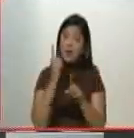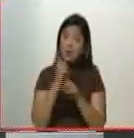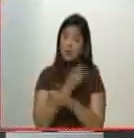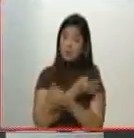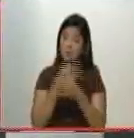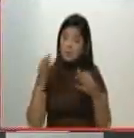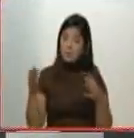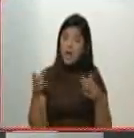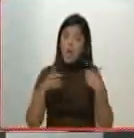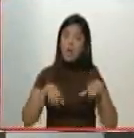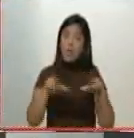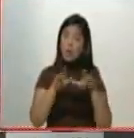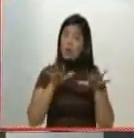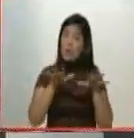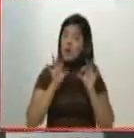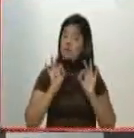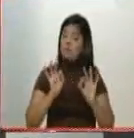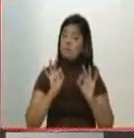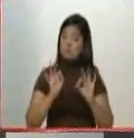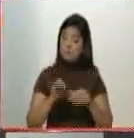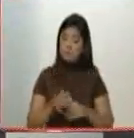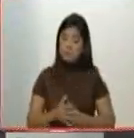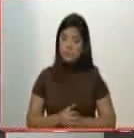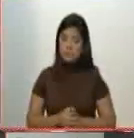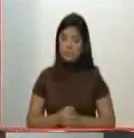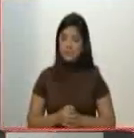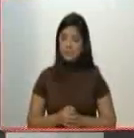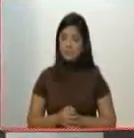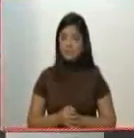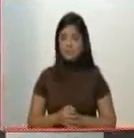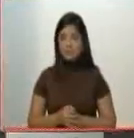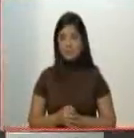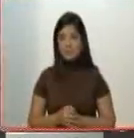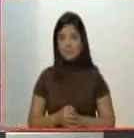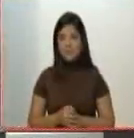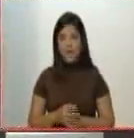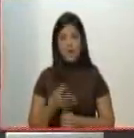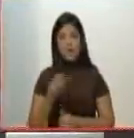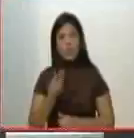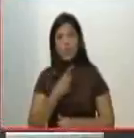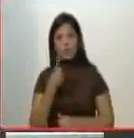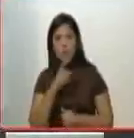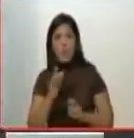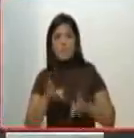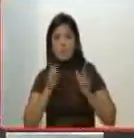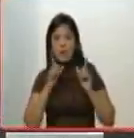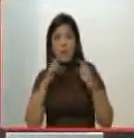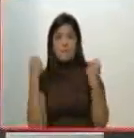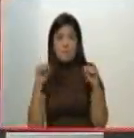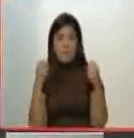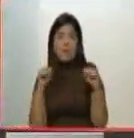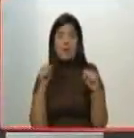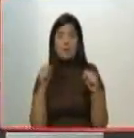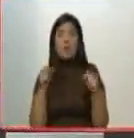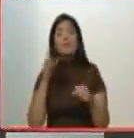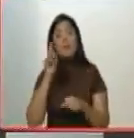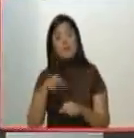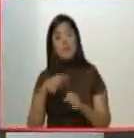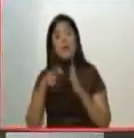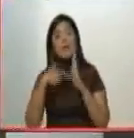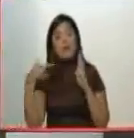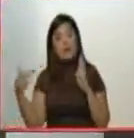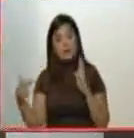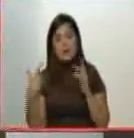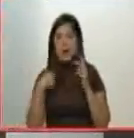en lugares como estos, que además no solamente les permitiera la preparación física como tal, sino también la recreación.